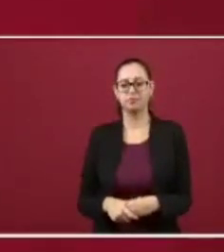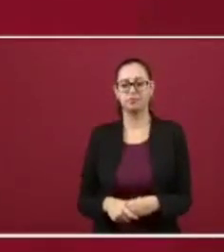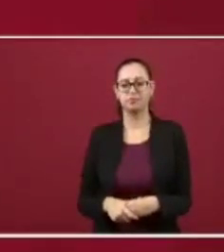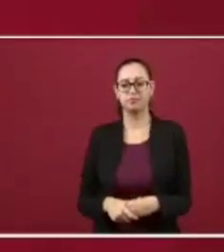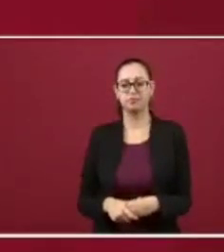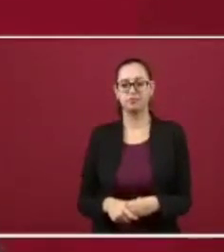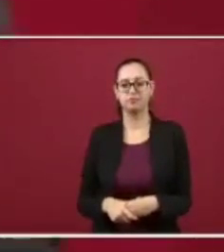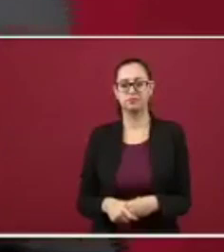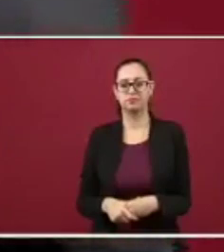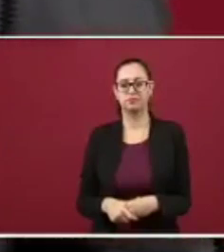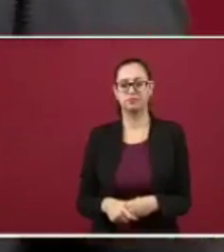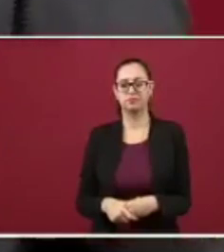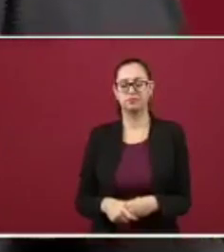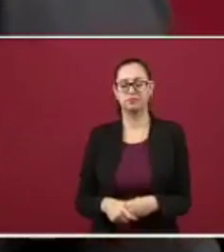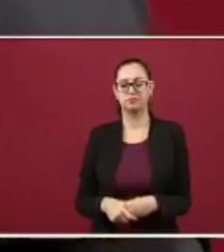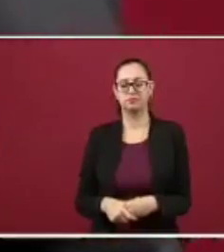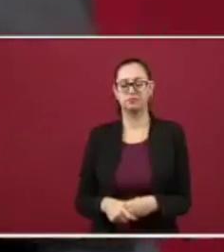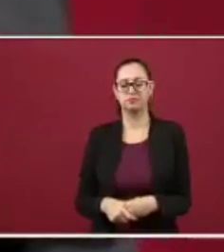buscar